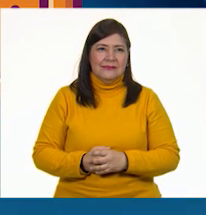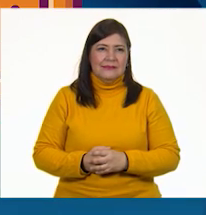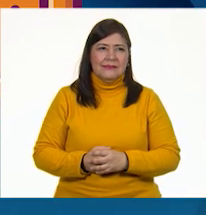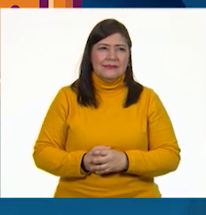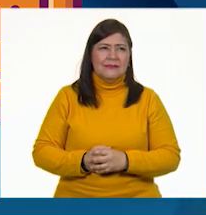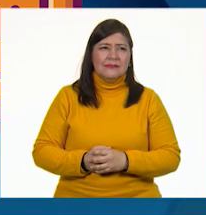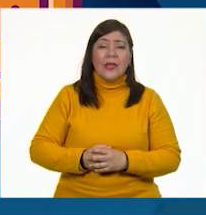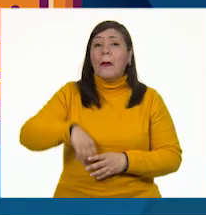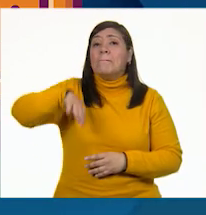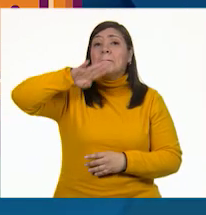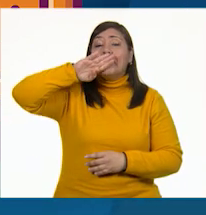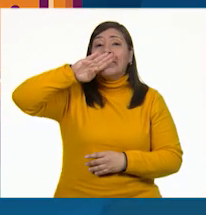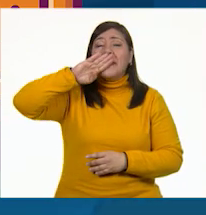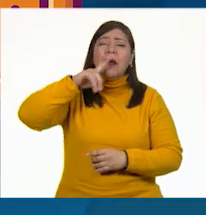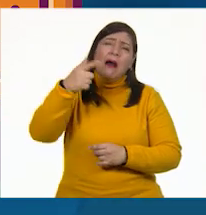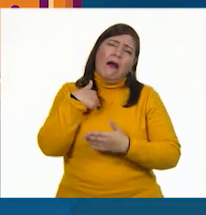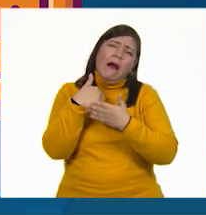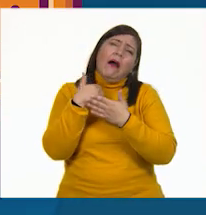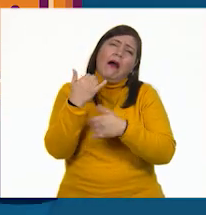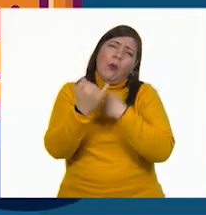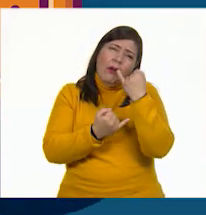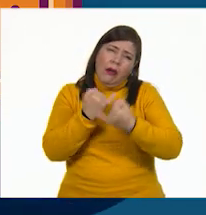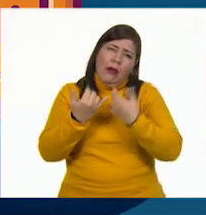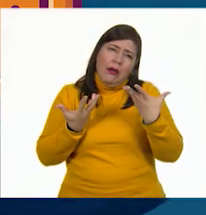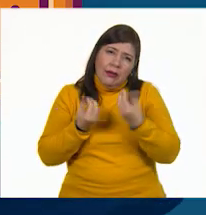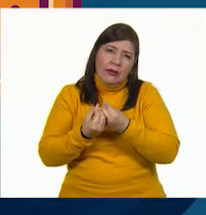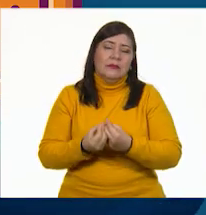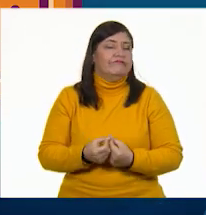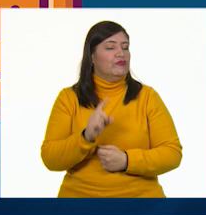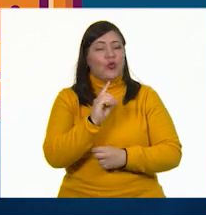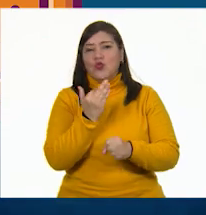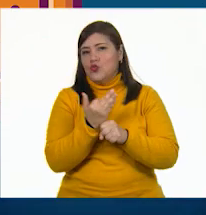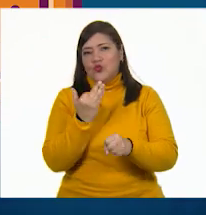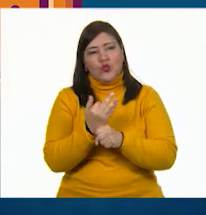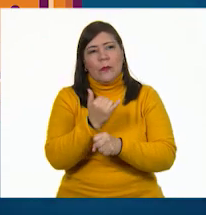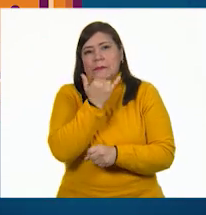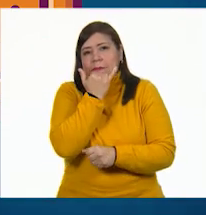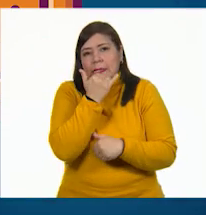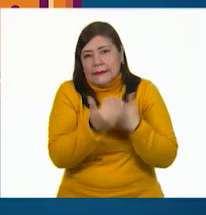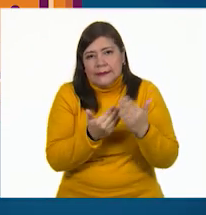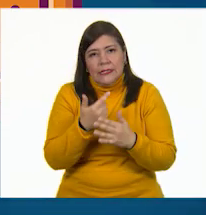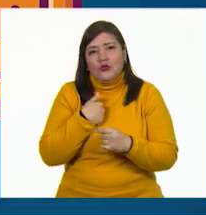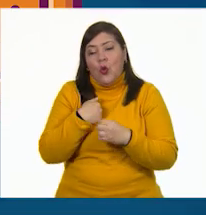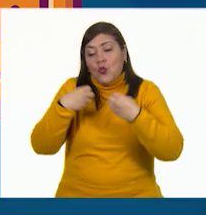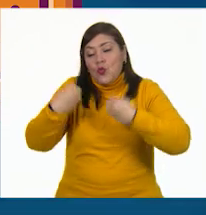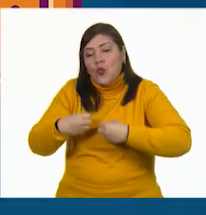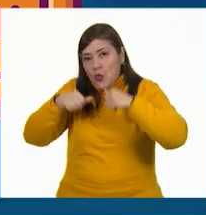Mamá, juega conmigo. Ahorita no, Yola. Estoy ocupada con Rodrigo.